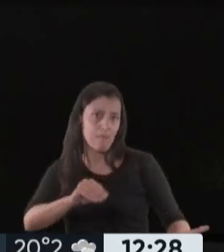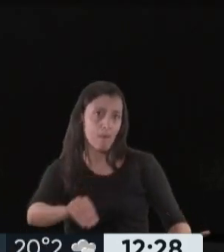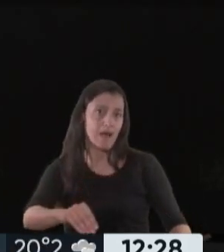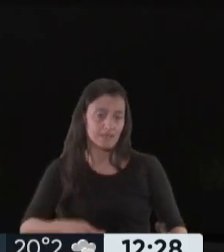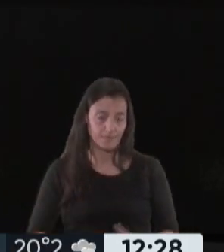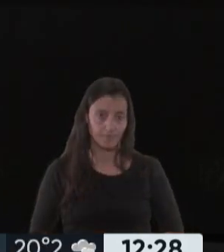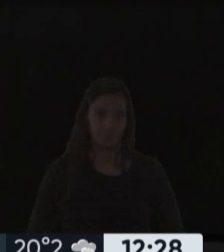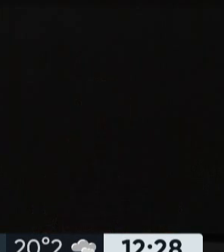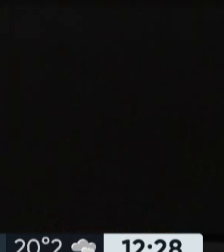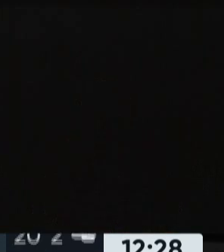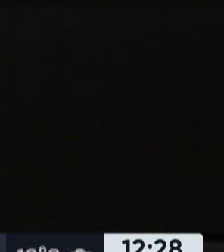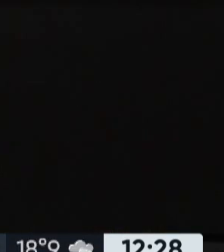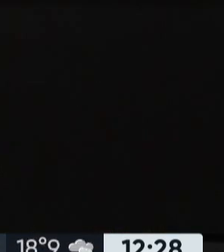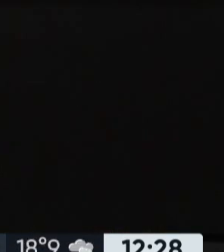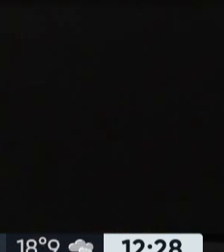pendiente.